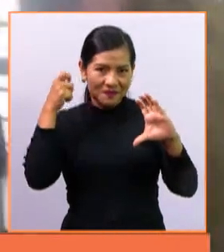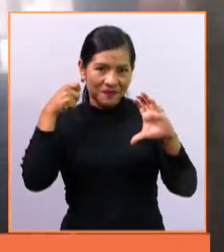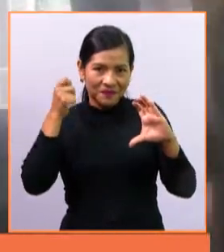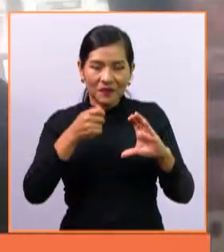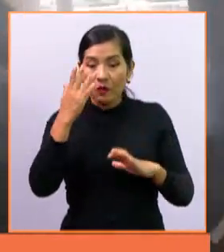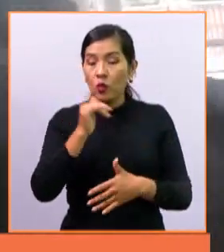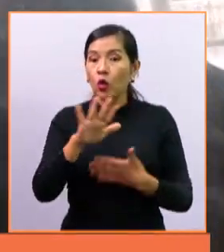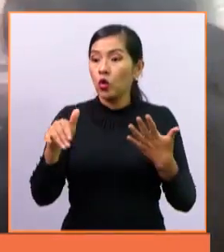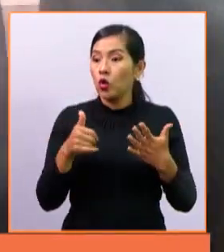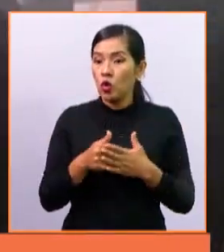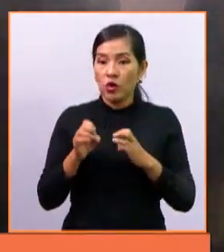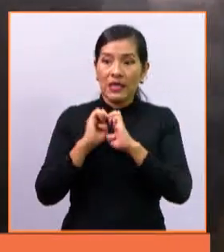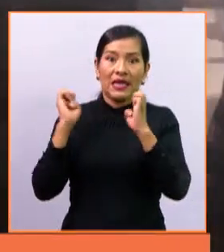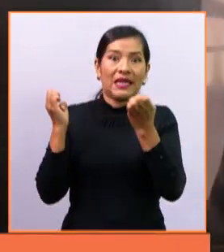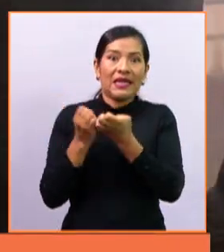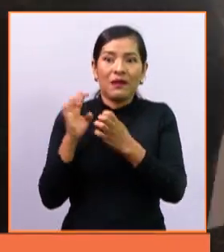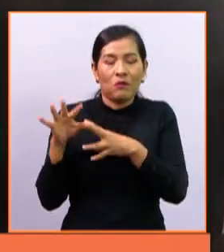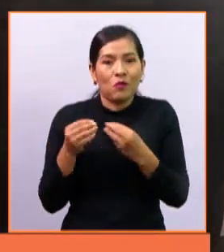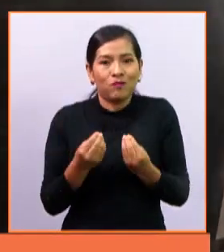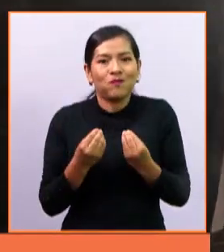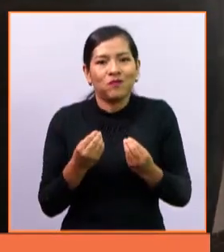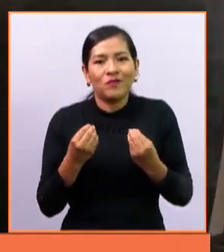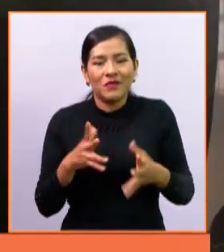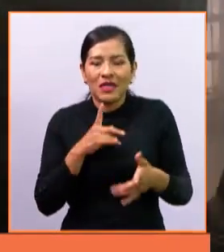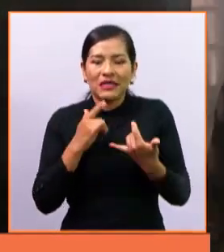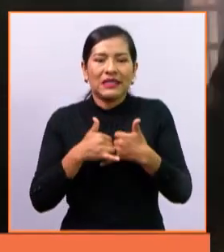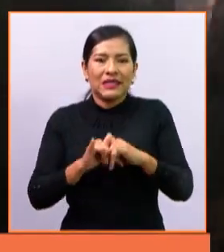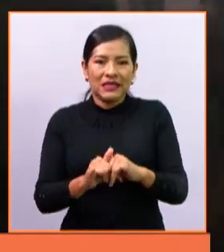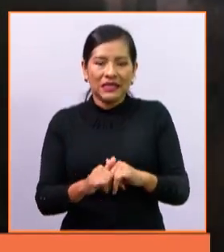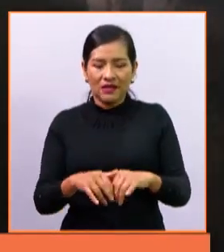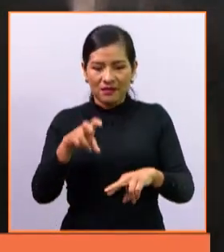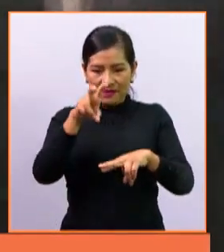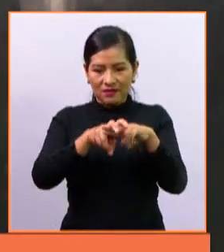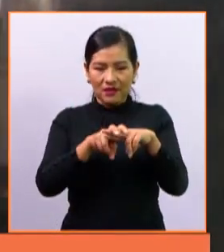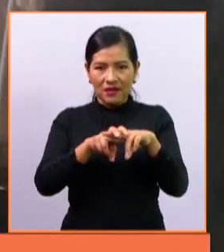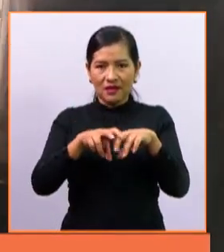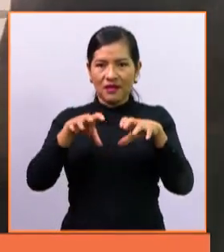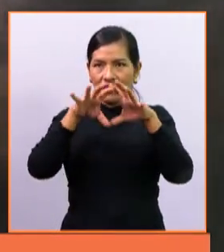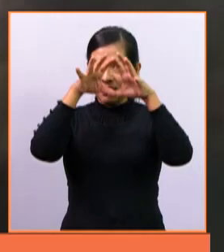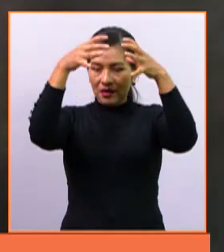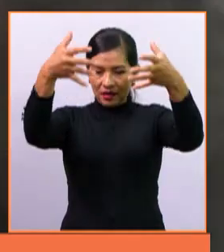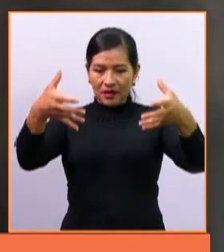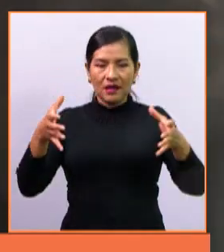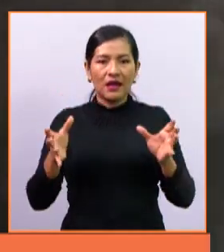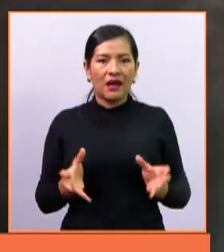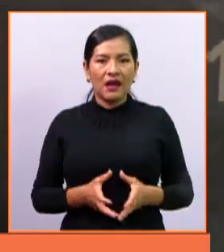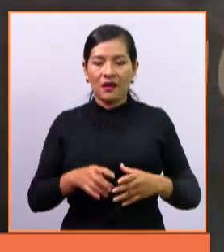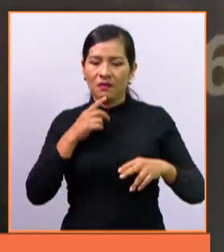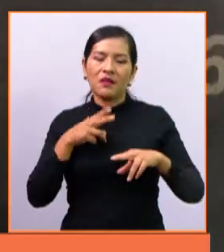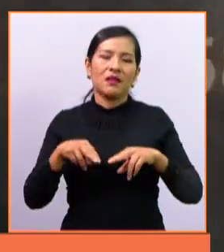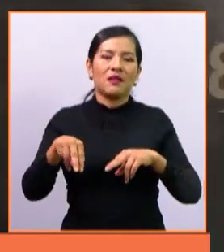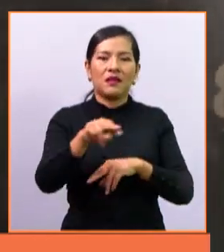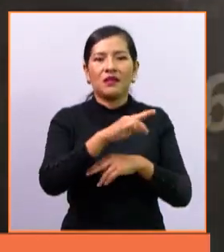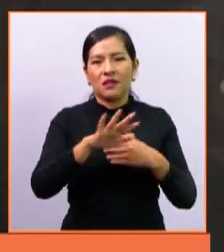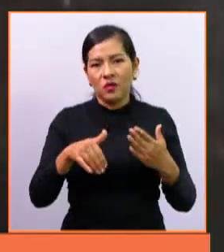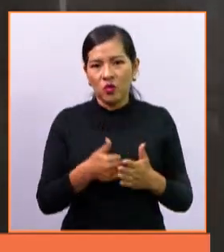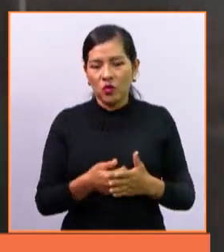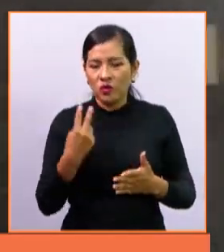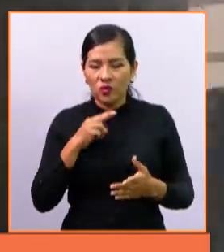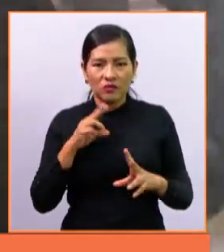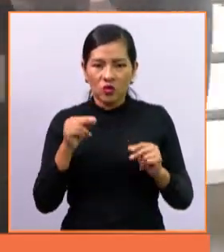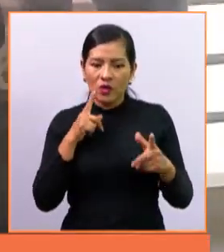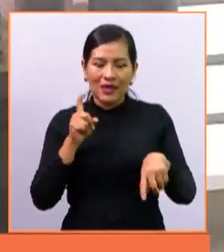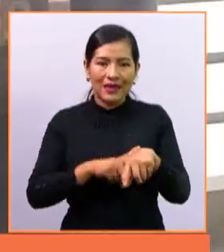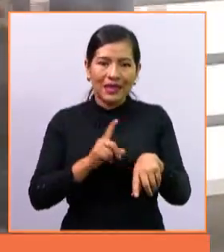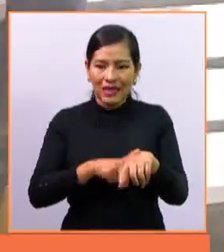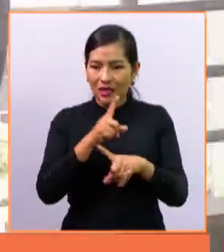porque todo nuestro equipo seguía en la cabina. Y entonces, como si no ubicamos en